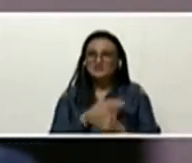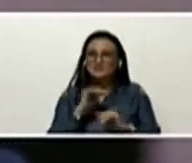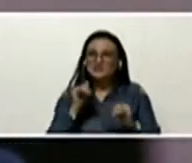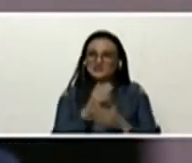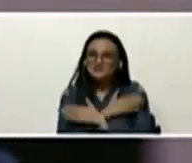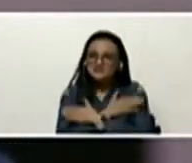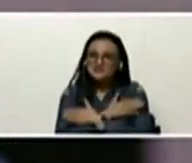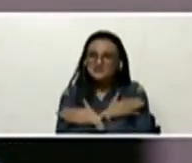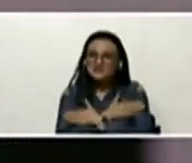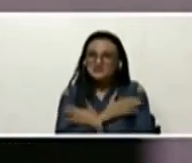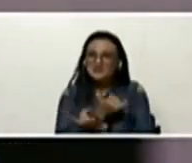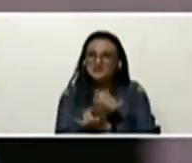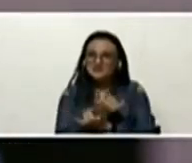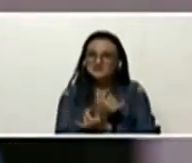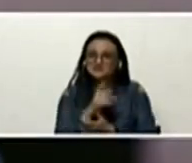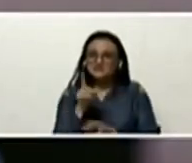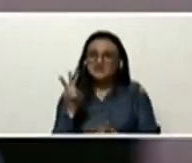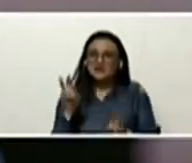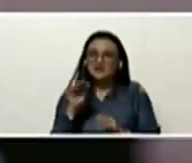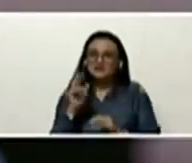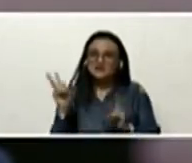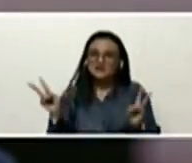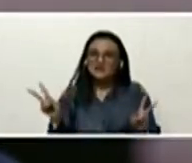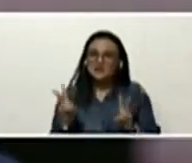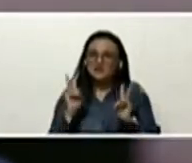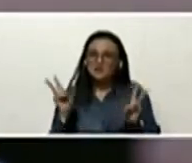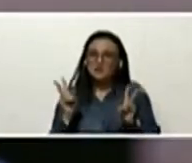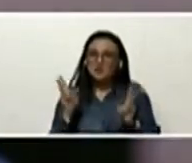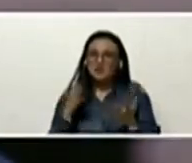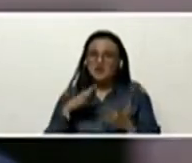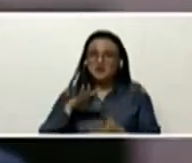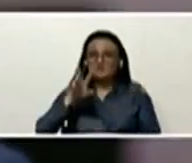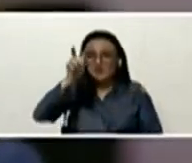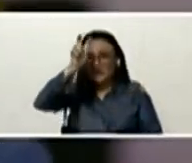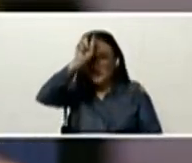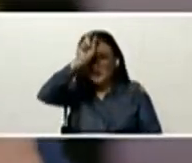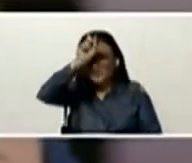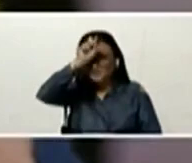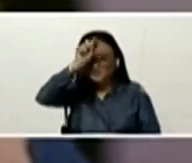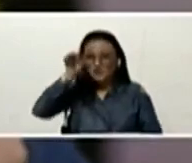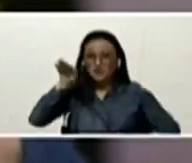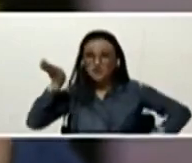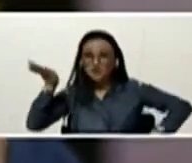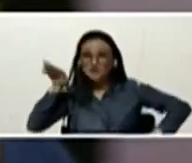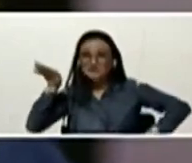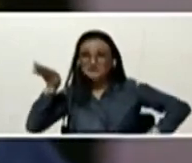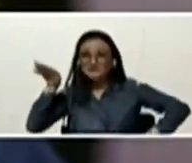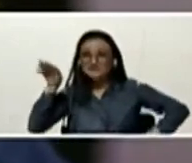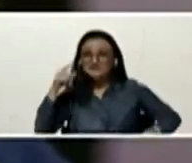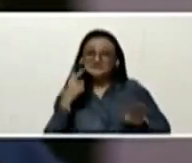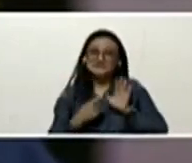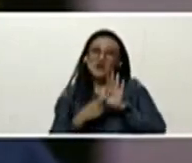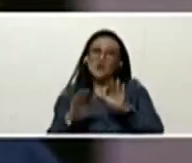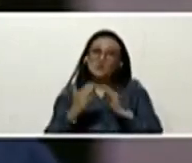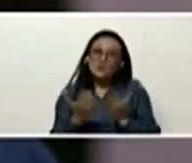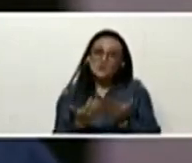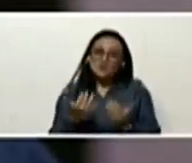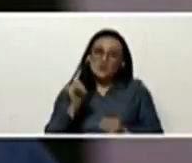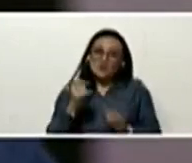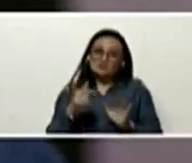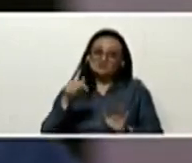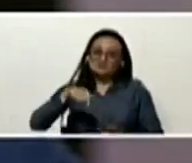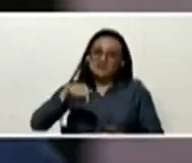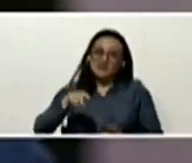felicidades por esa gira de la victoria que estuvo en Egipto y que le dio una lección al mundo sobre la presencia